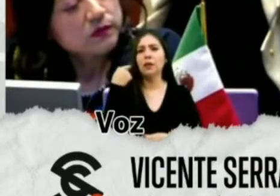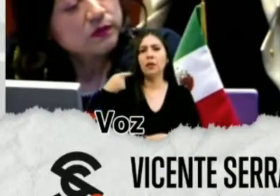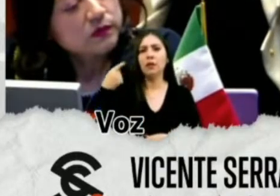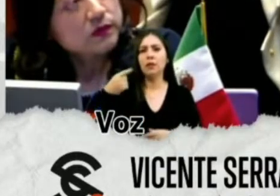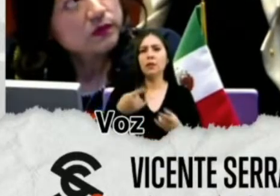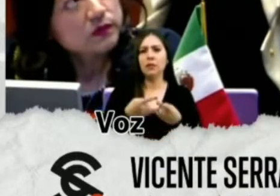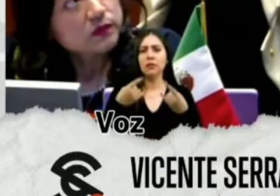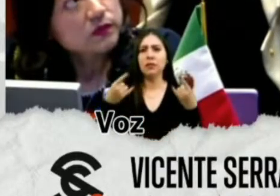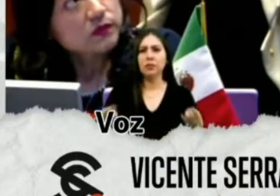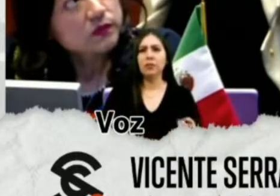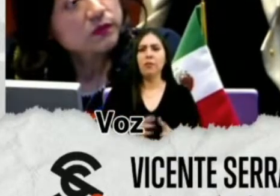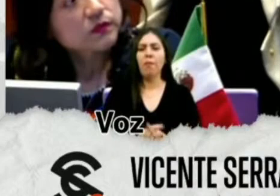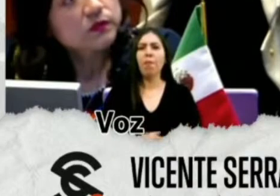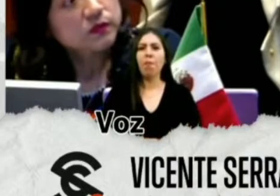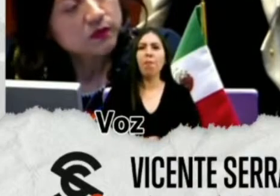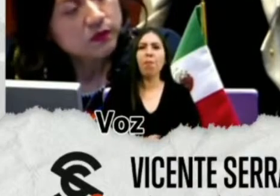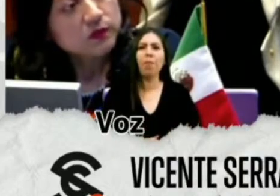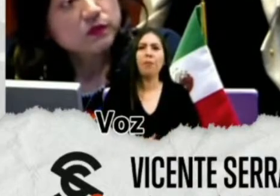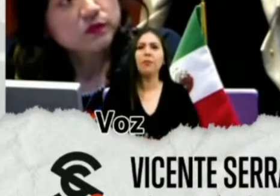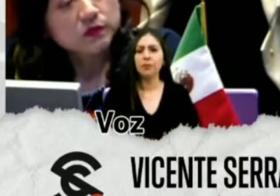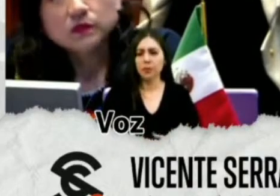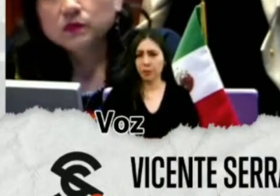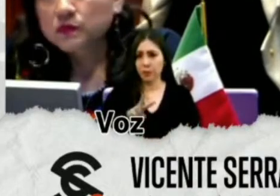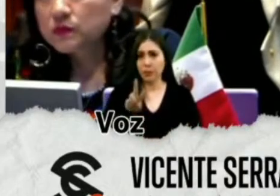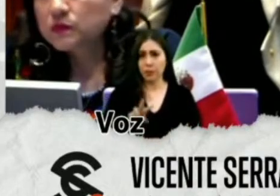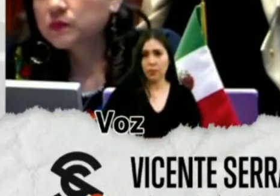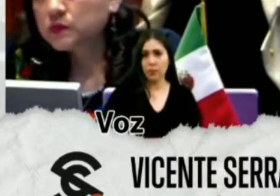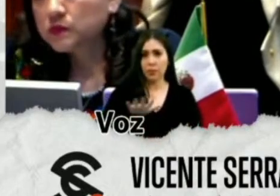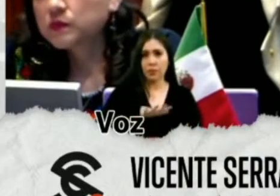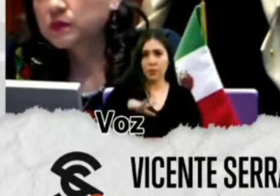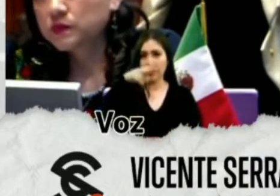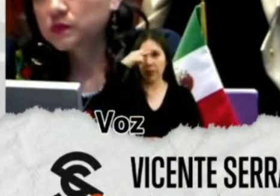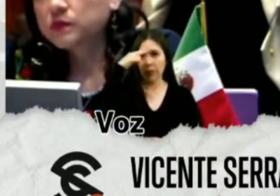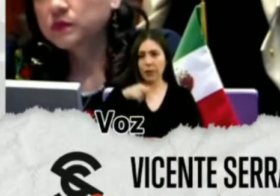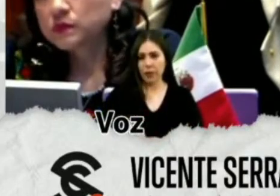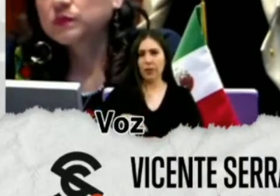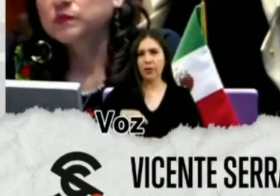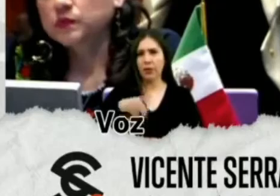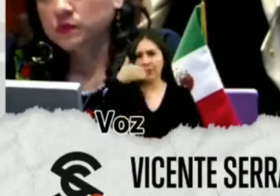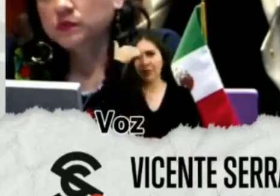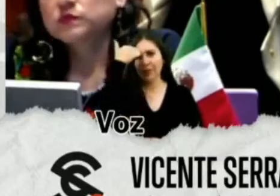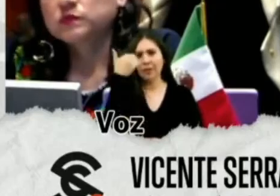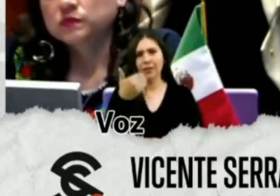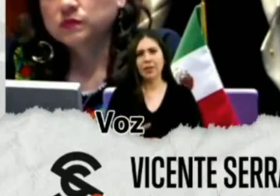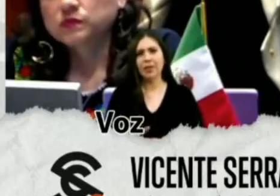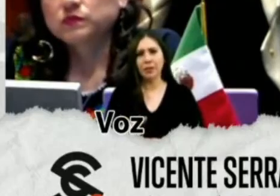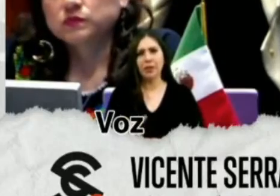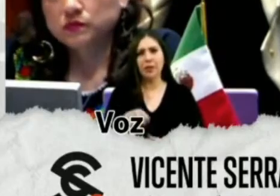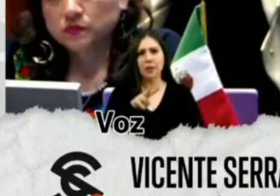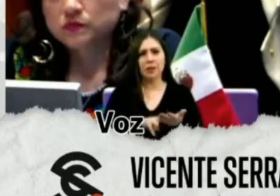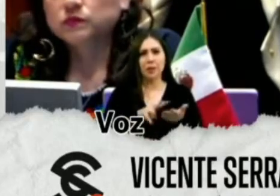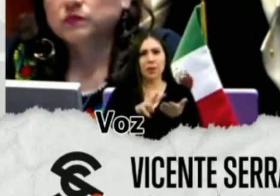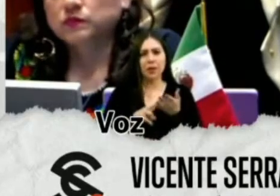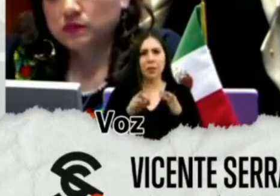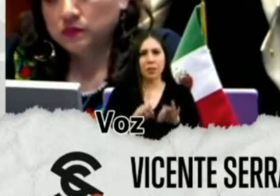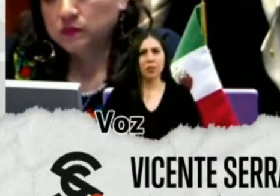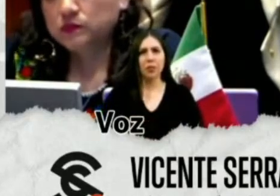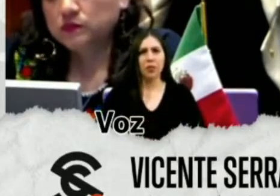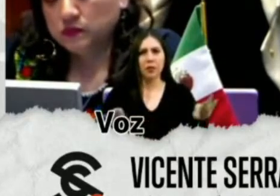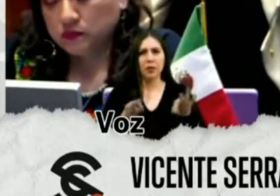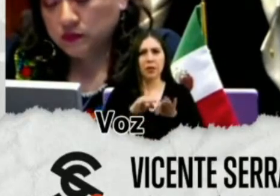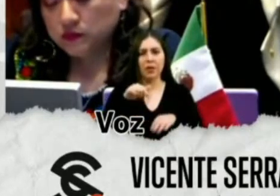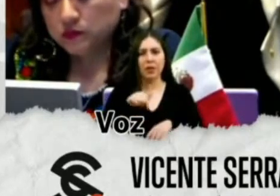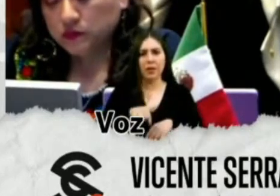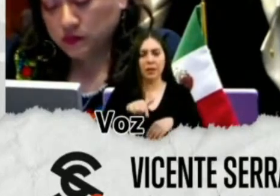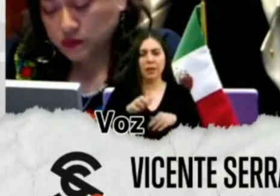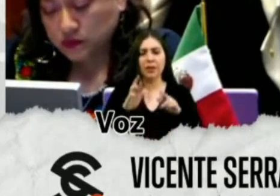Judicial que tanto le duele a los que se han beneficiado precisamente de las cosas como están. Mi querido